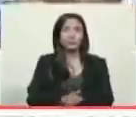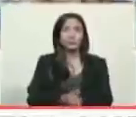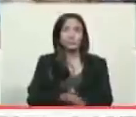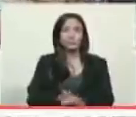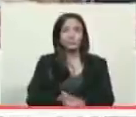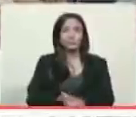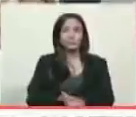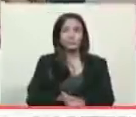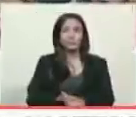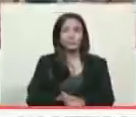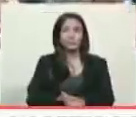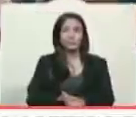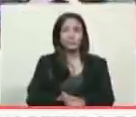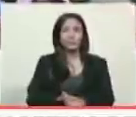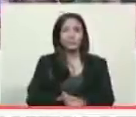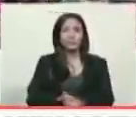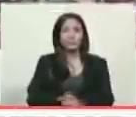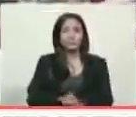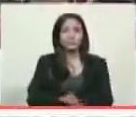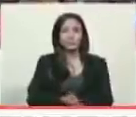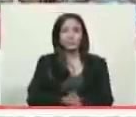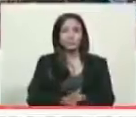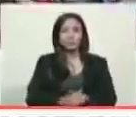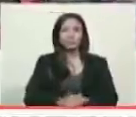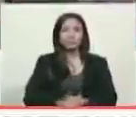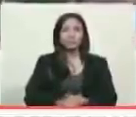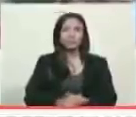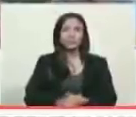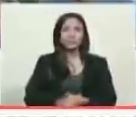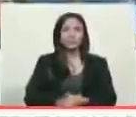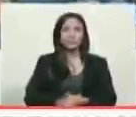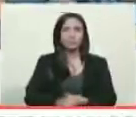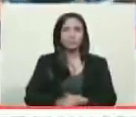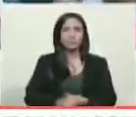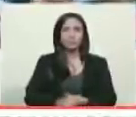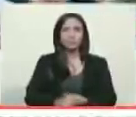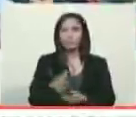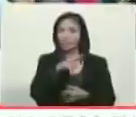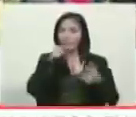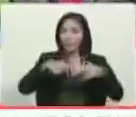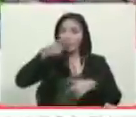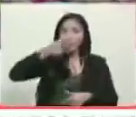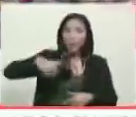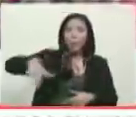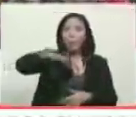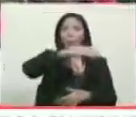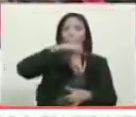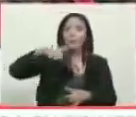Pueblo del Zulia,